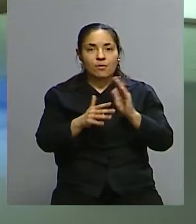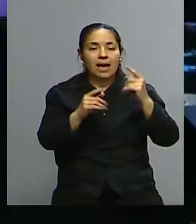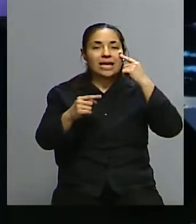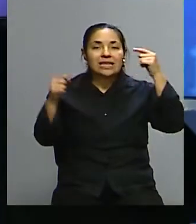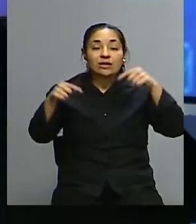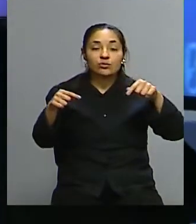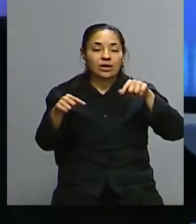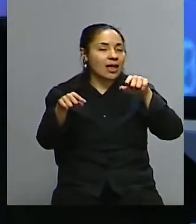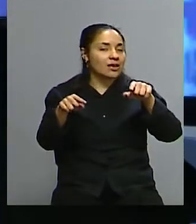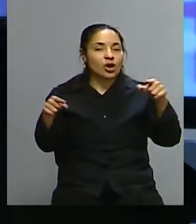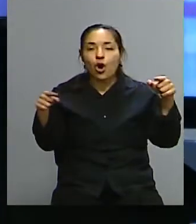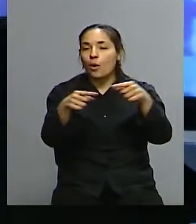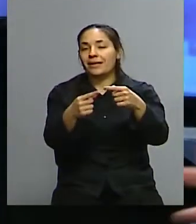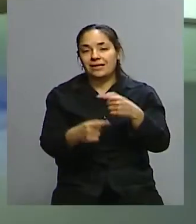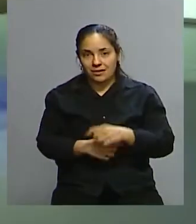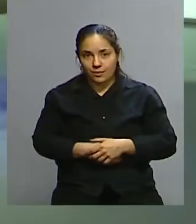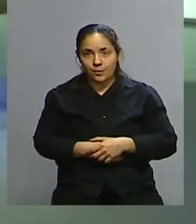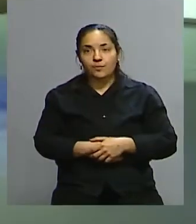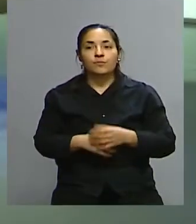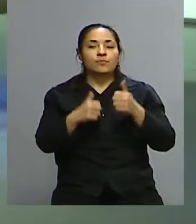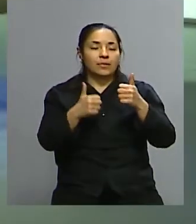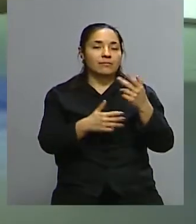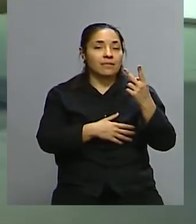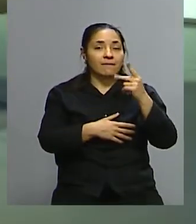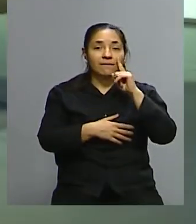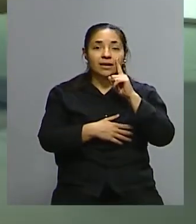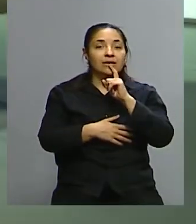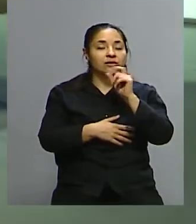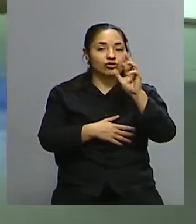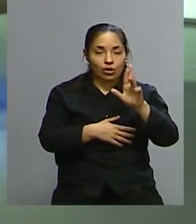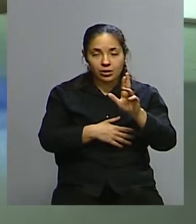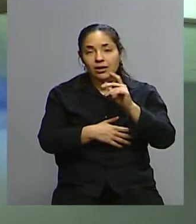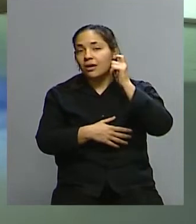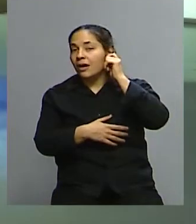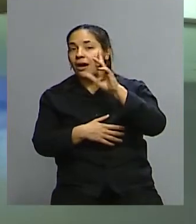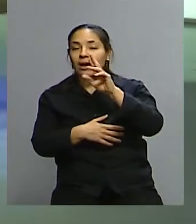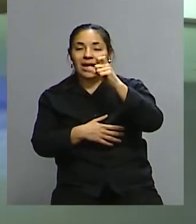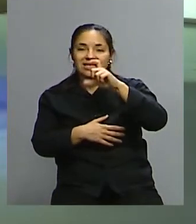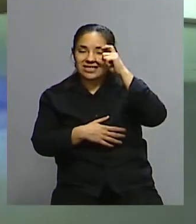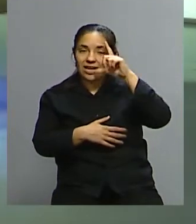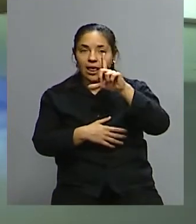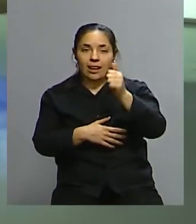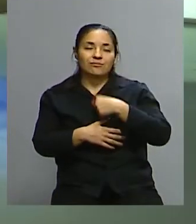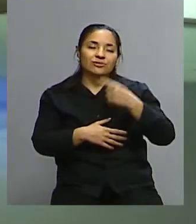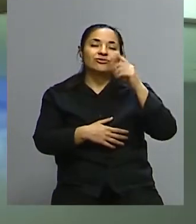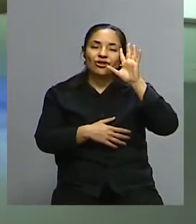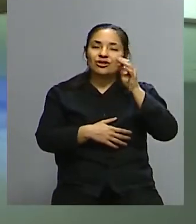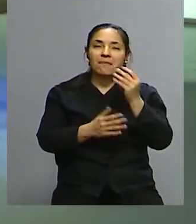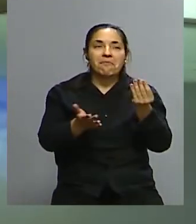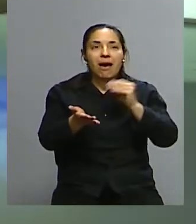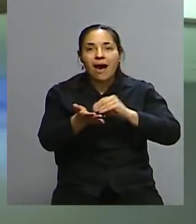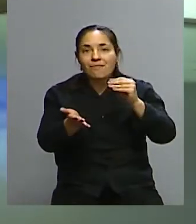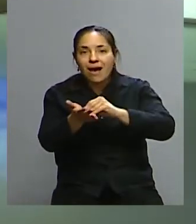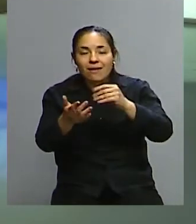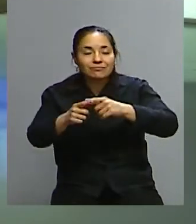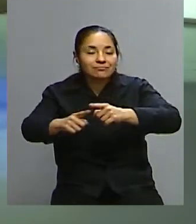busca es eso, básicamente. Sin duda. Sí. Bueno, Víctor y Graciela, no queda tiempo para más. Yo sé que es un tema para seguir hablándolo. Les agradecemos